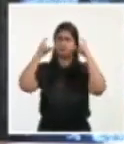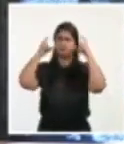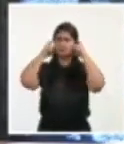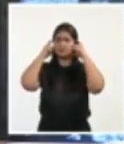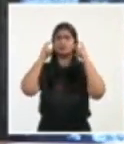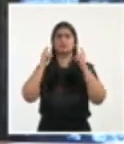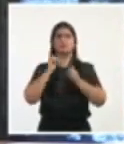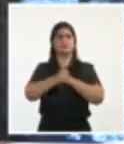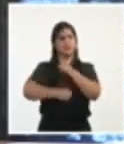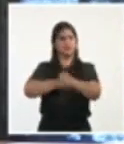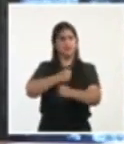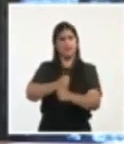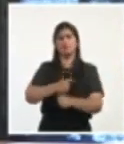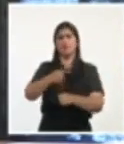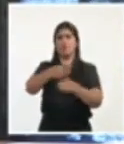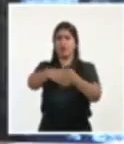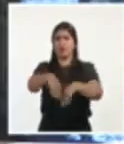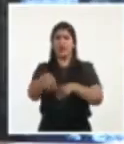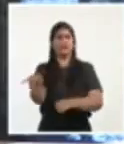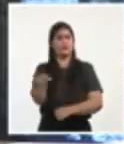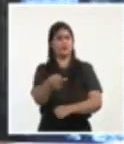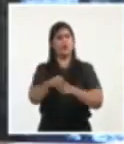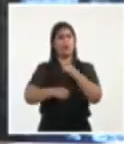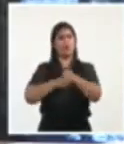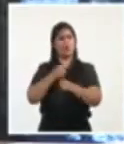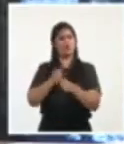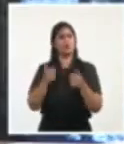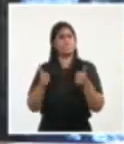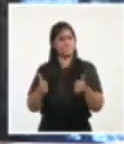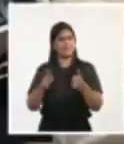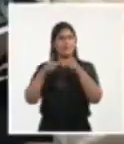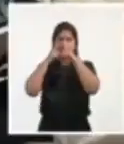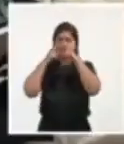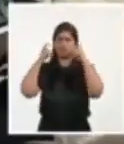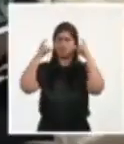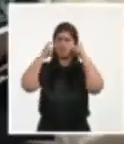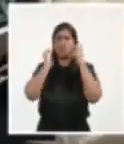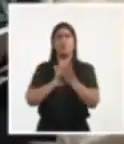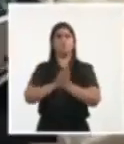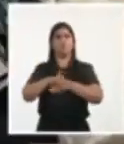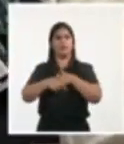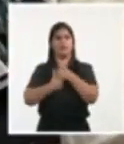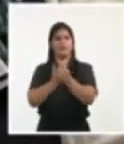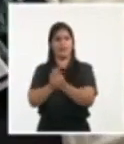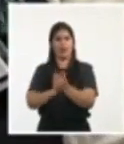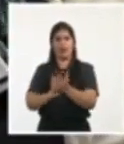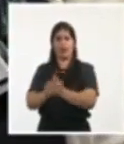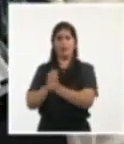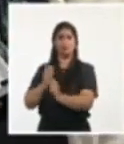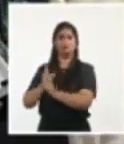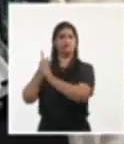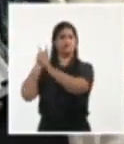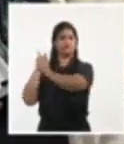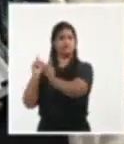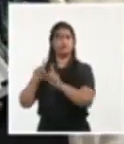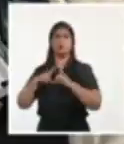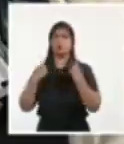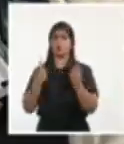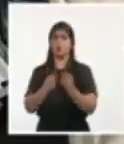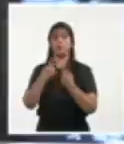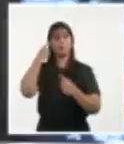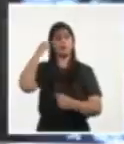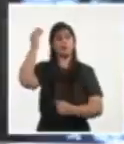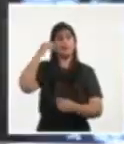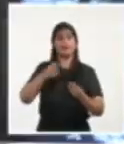hacía, y en breves palabras podría resumir que la situación es verdaderamente compleja y es necesario que nuestro pueblo